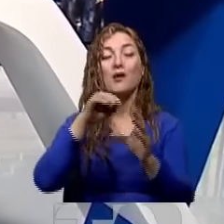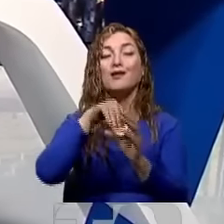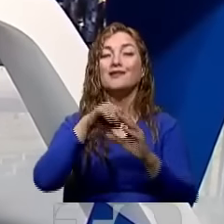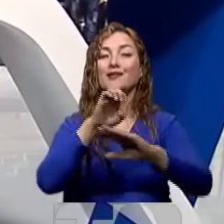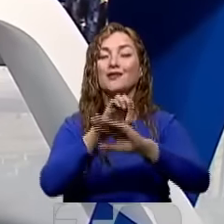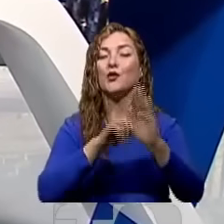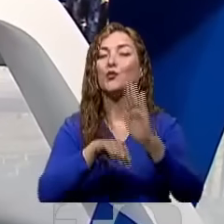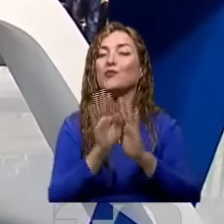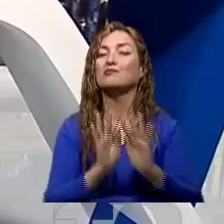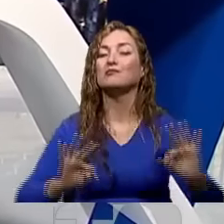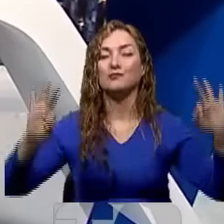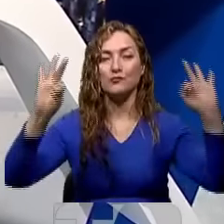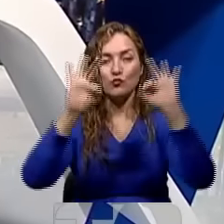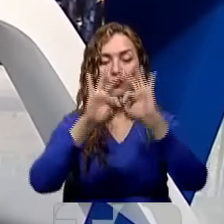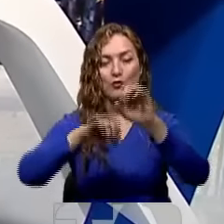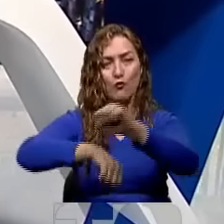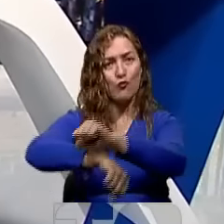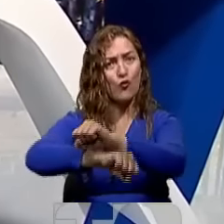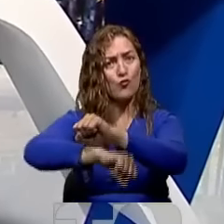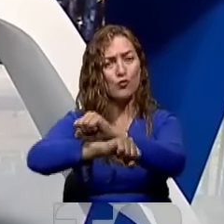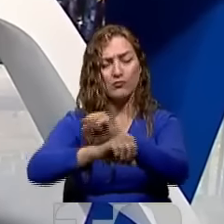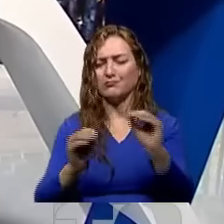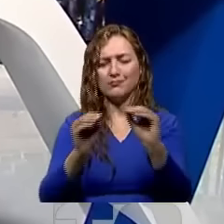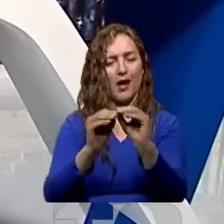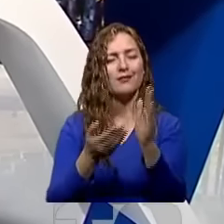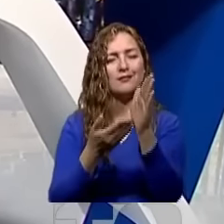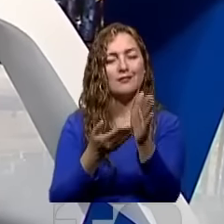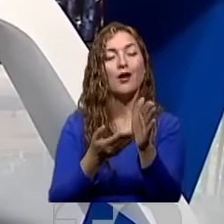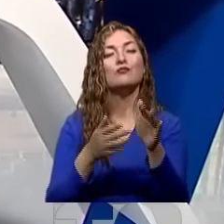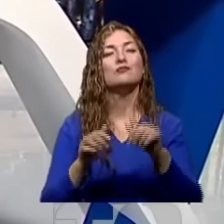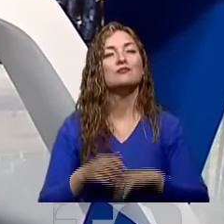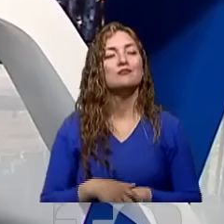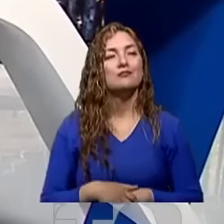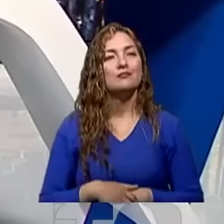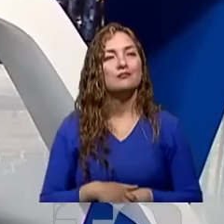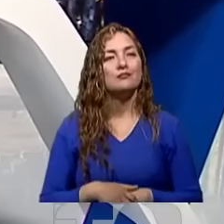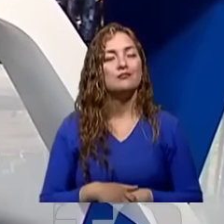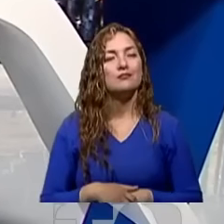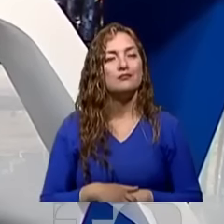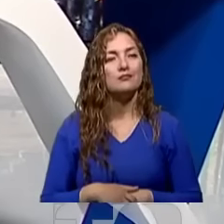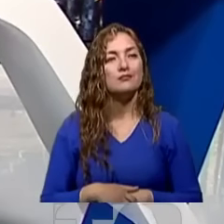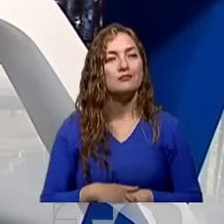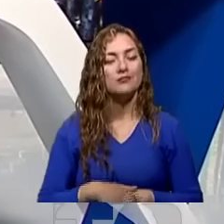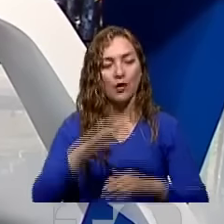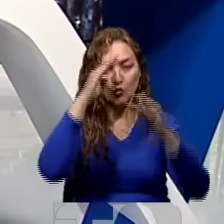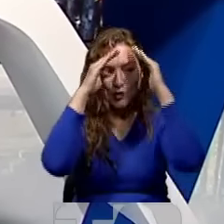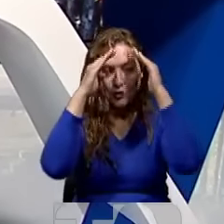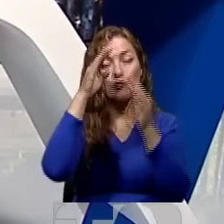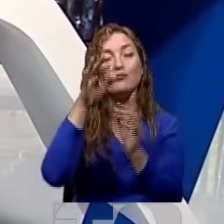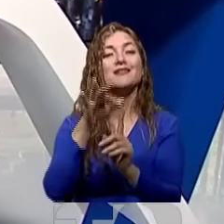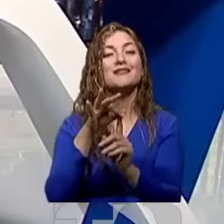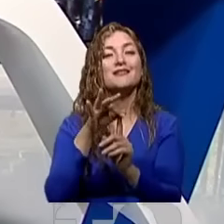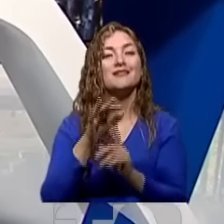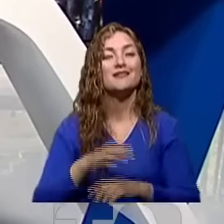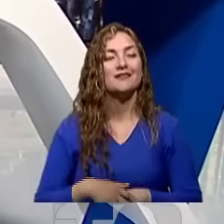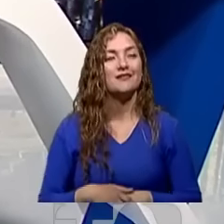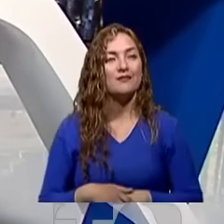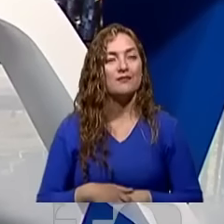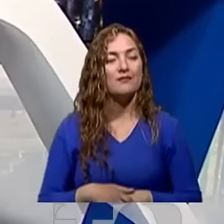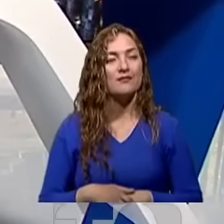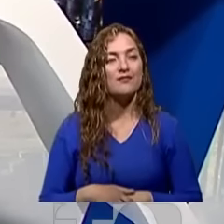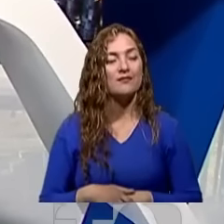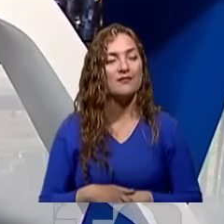Eso es lo importante, no solamente fútbol, sino acá también se abre espacio. Y a propósito, tengo un saludo especial. A ver, vamos a ver, escuchemos.